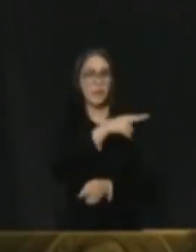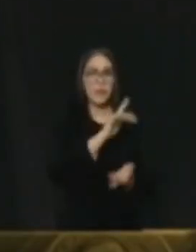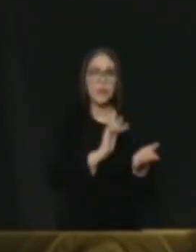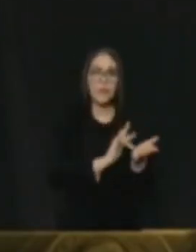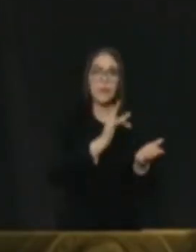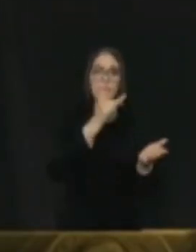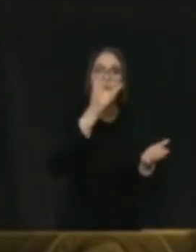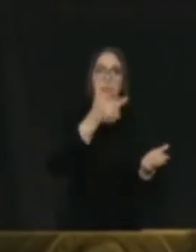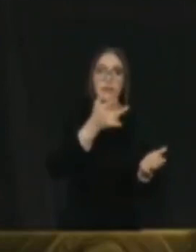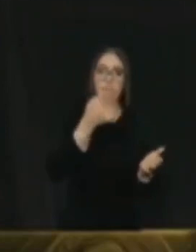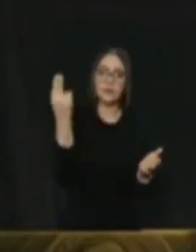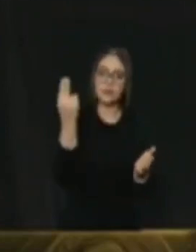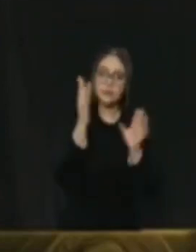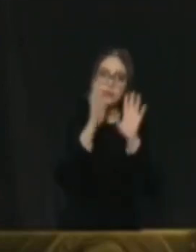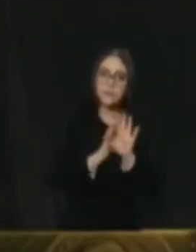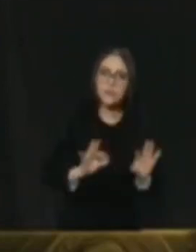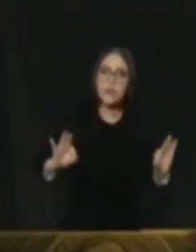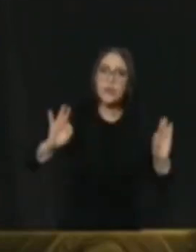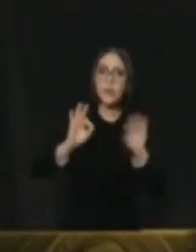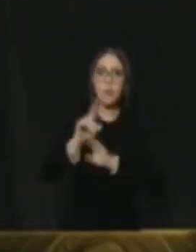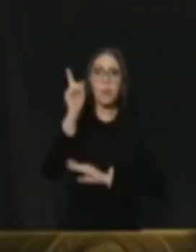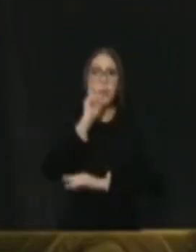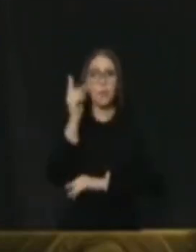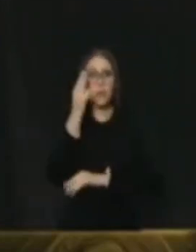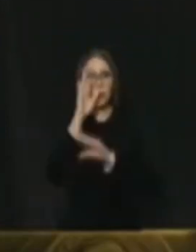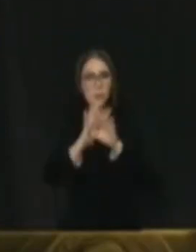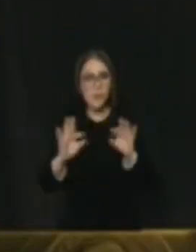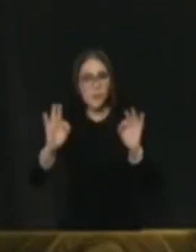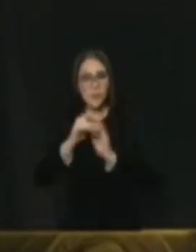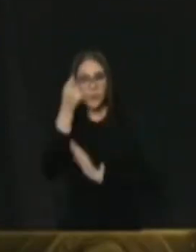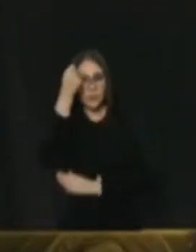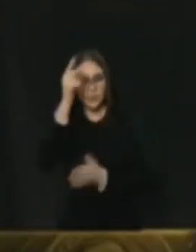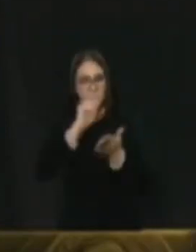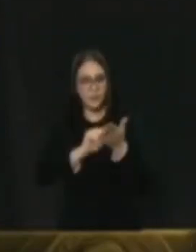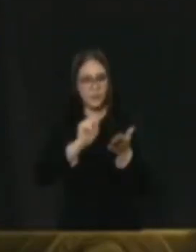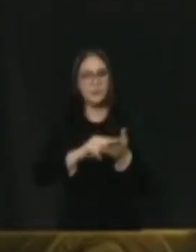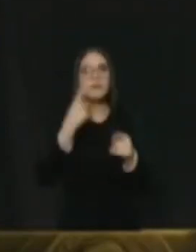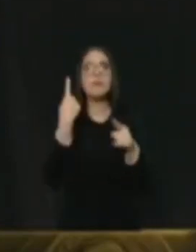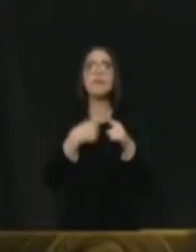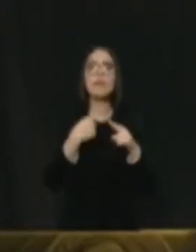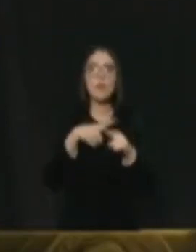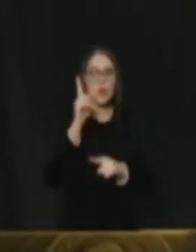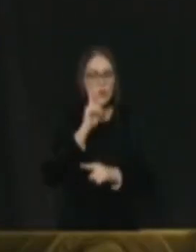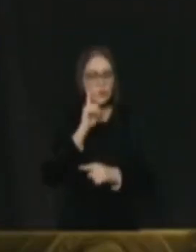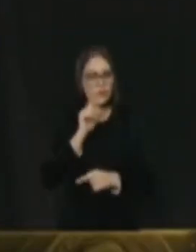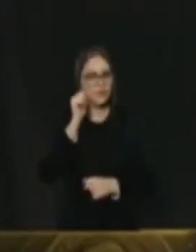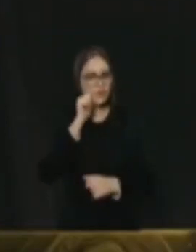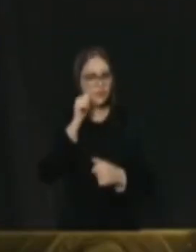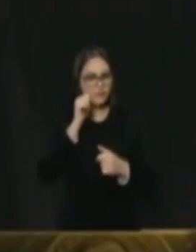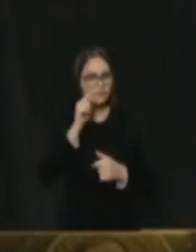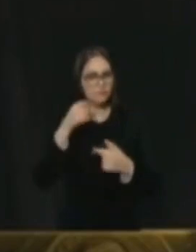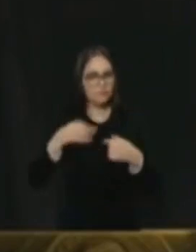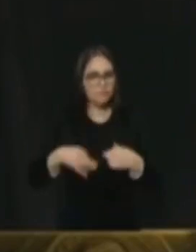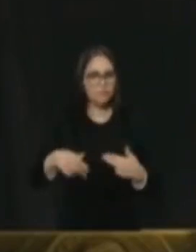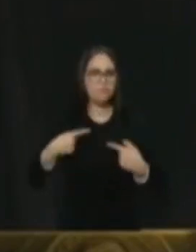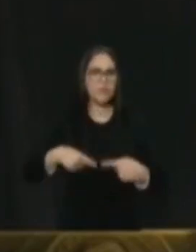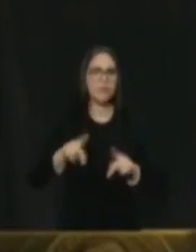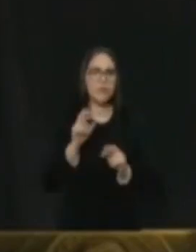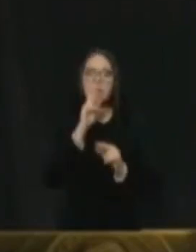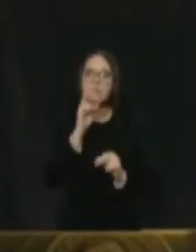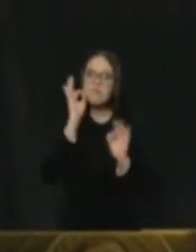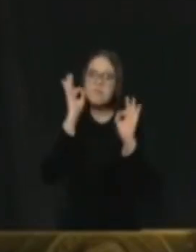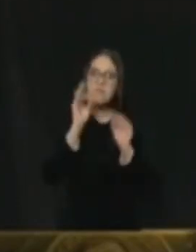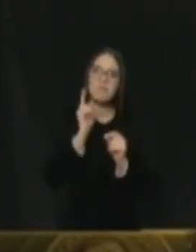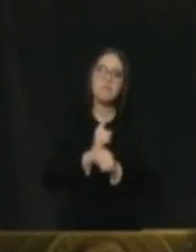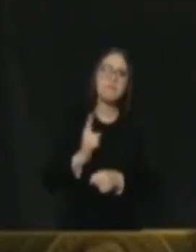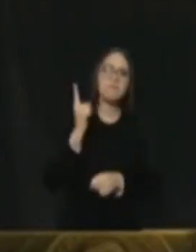la importancia de las mujeres en la literatura, hacer nosotras quienes protagonicemos y contemos nuestras historias para